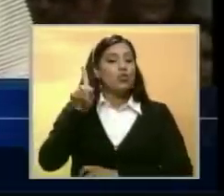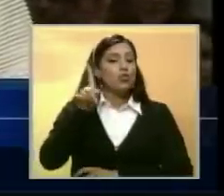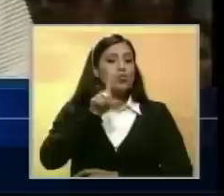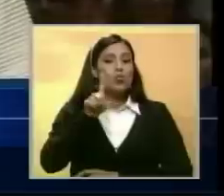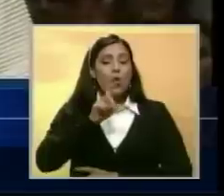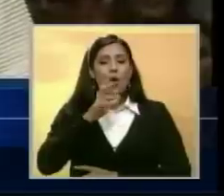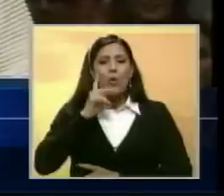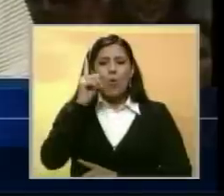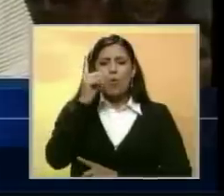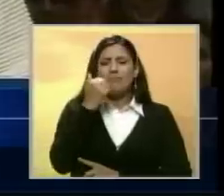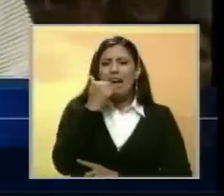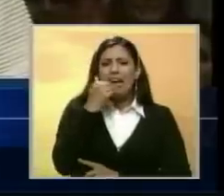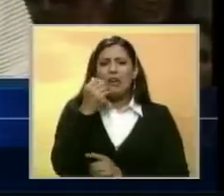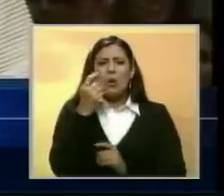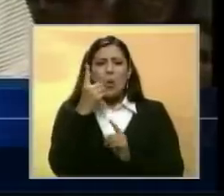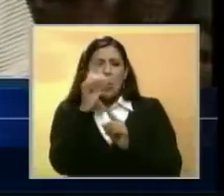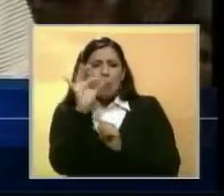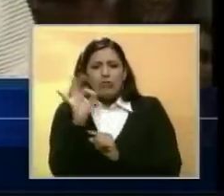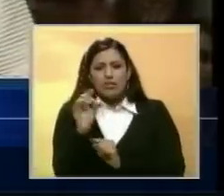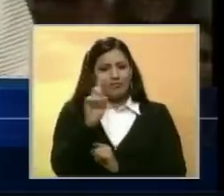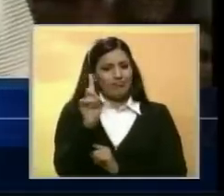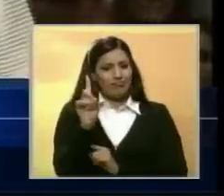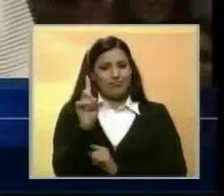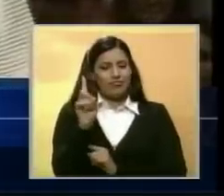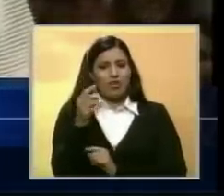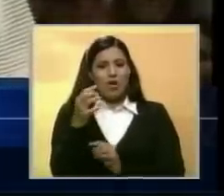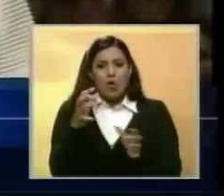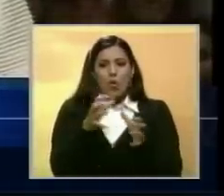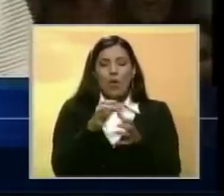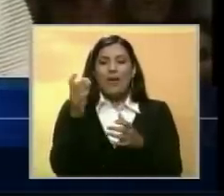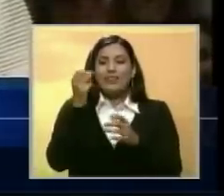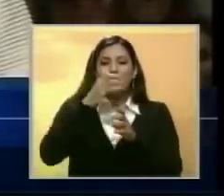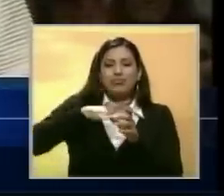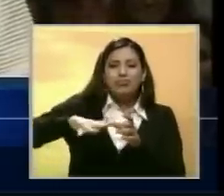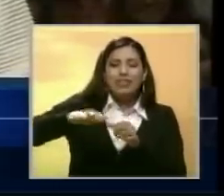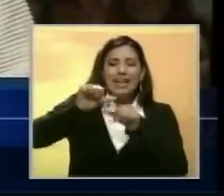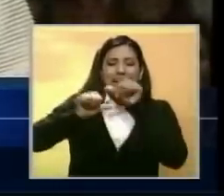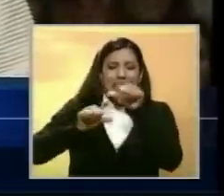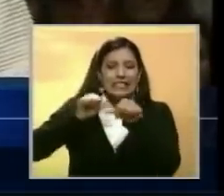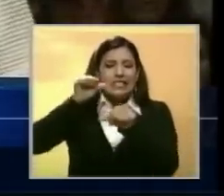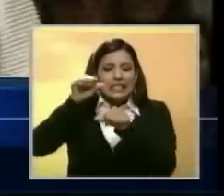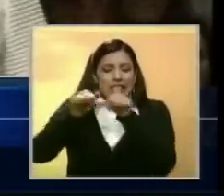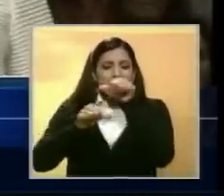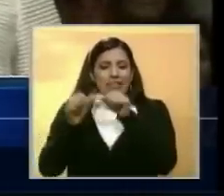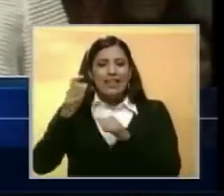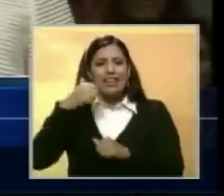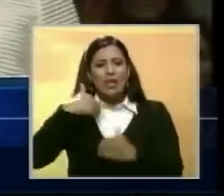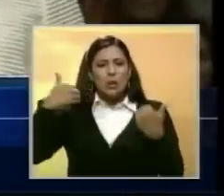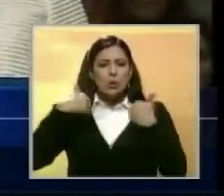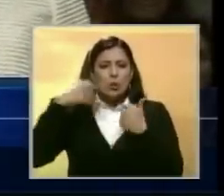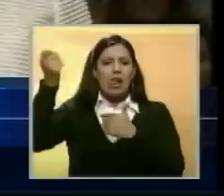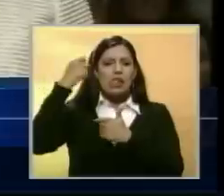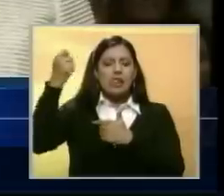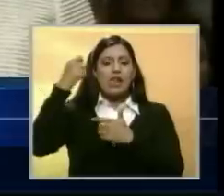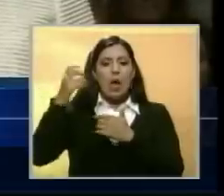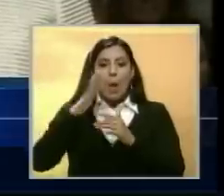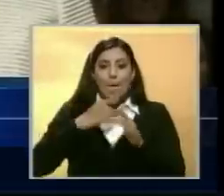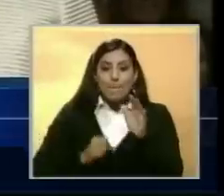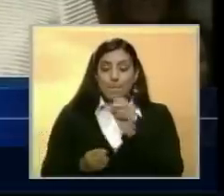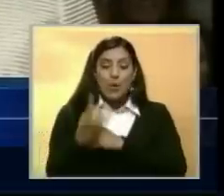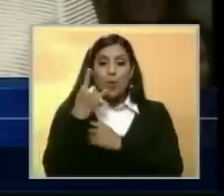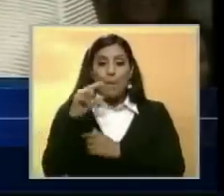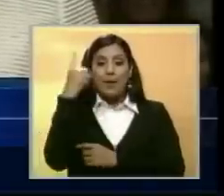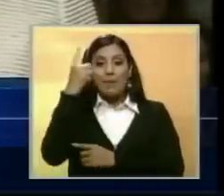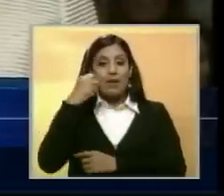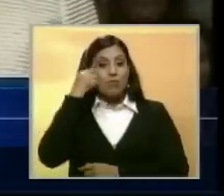de 1%, sino le pertenece a muchas generaciones que se han sacrificado para hacer posible este